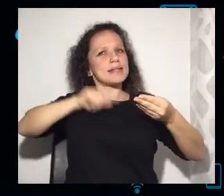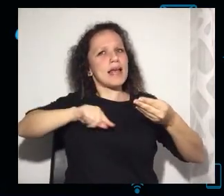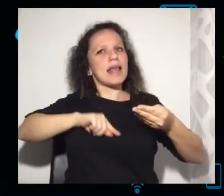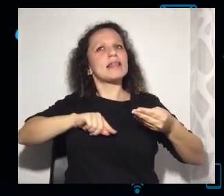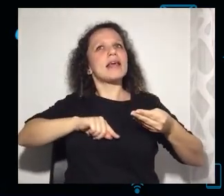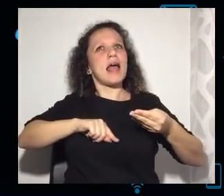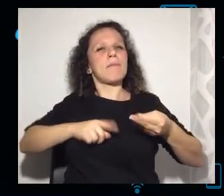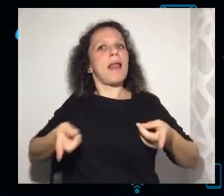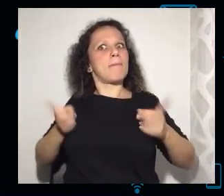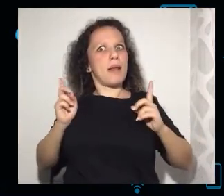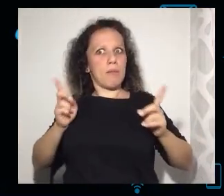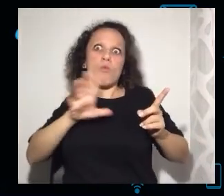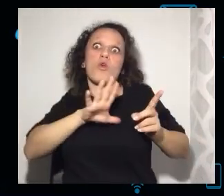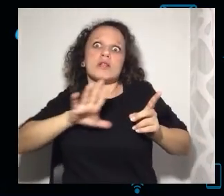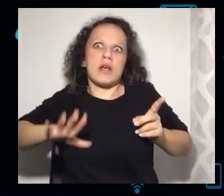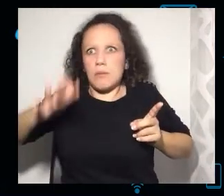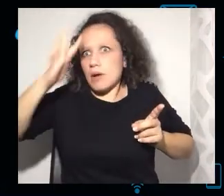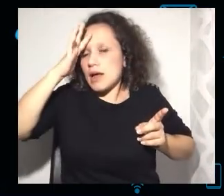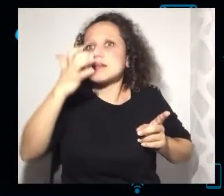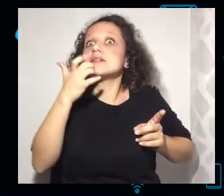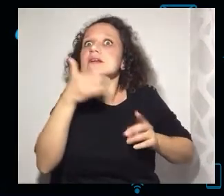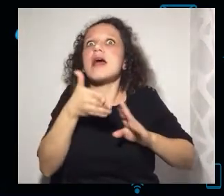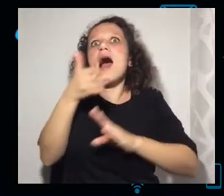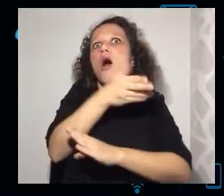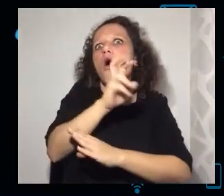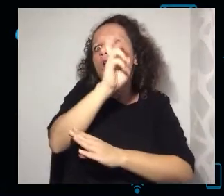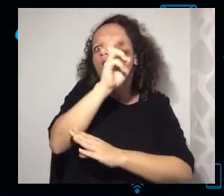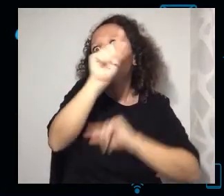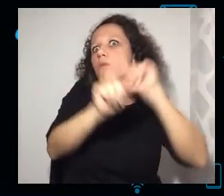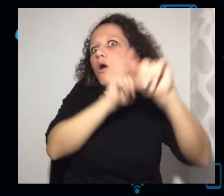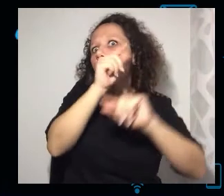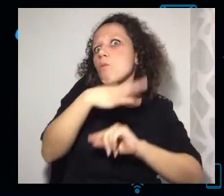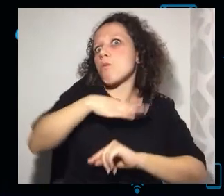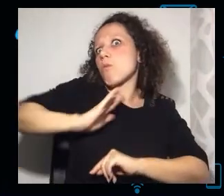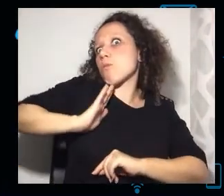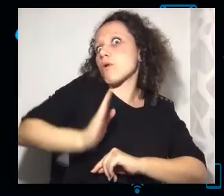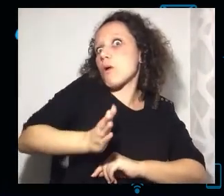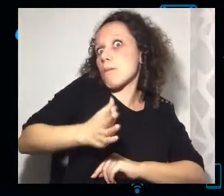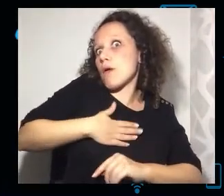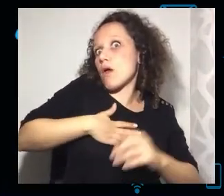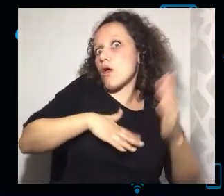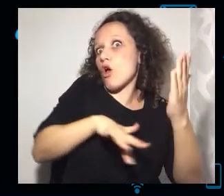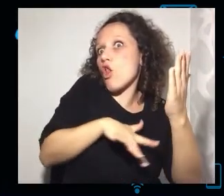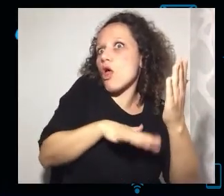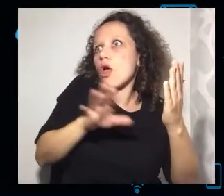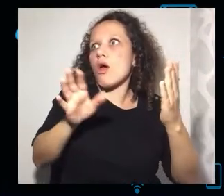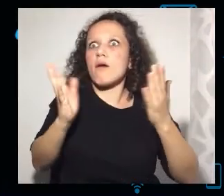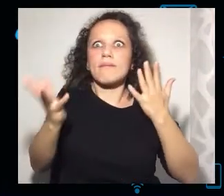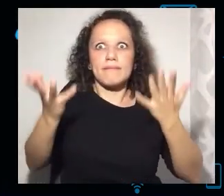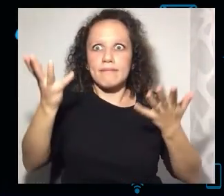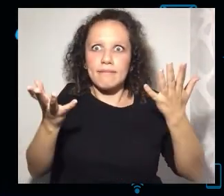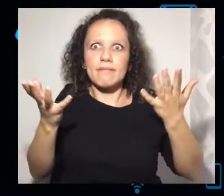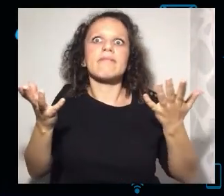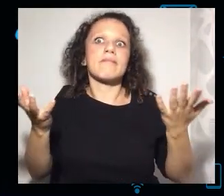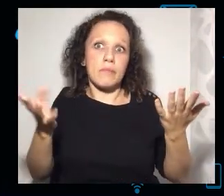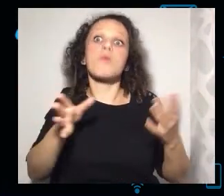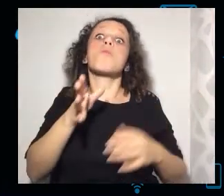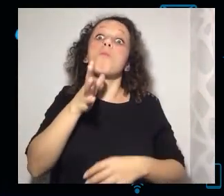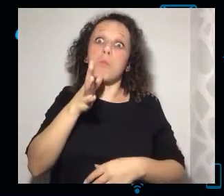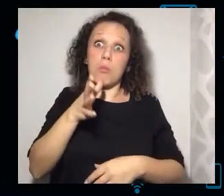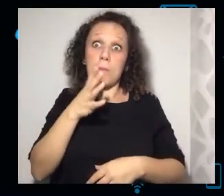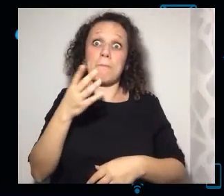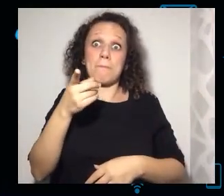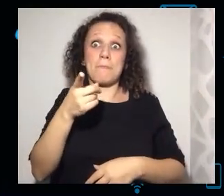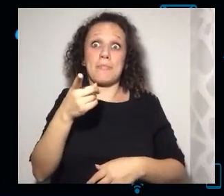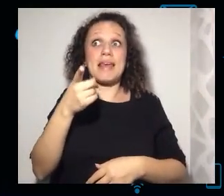este tipo de mensajes pueden ser nocivos no para para mí o para mi aparato bien entonces eso no es esos